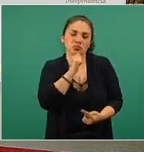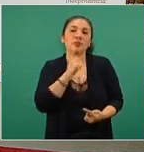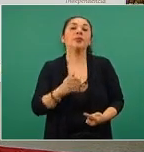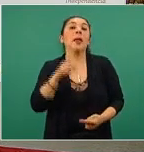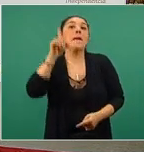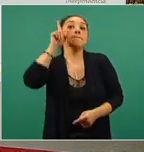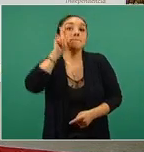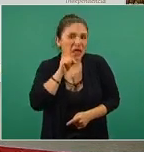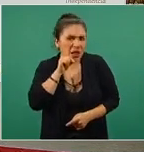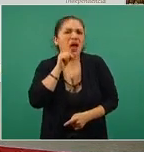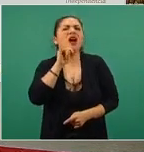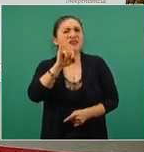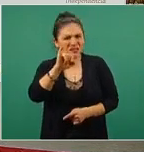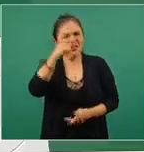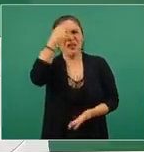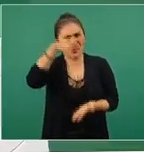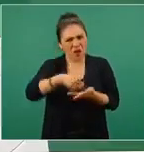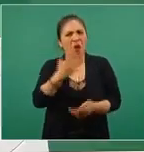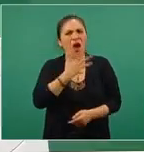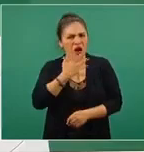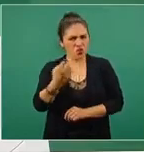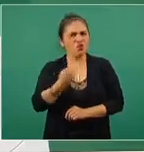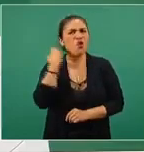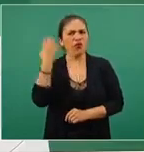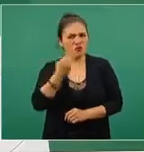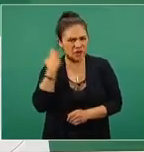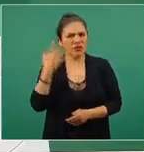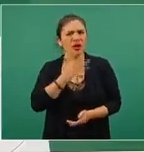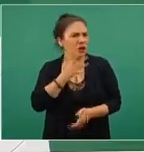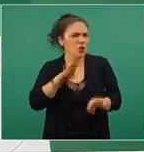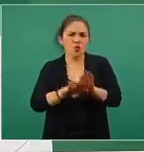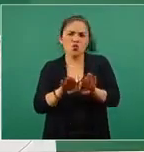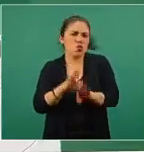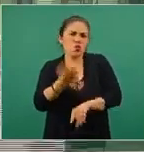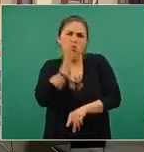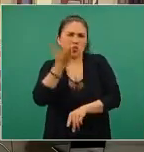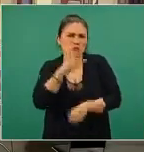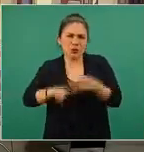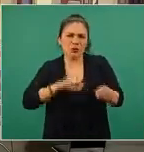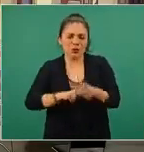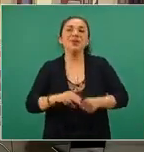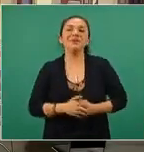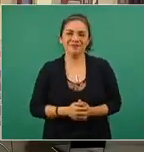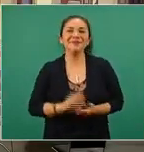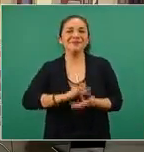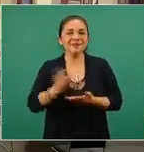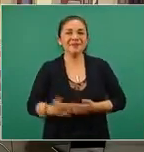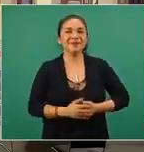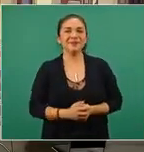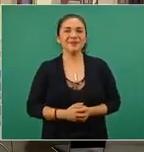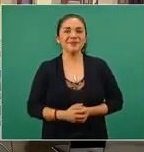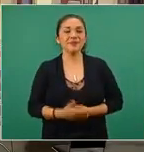sí continúa la conferencia de prensa habitualmente. Muchas gracias, Juan. Arturo.